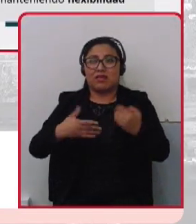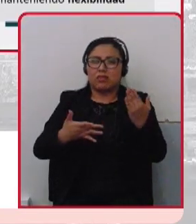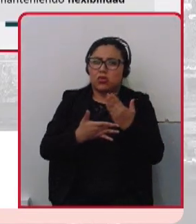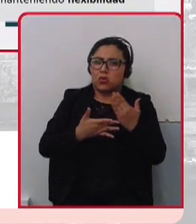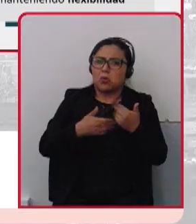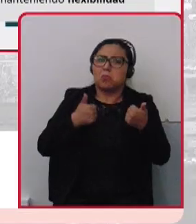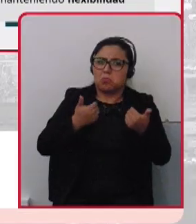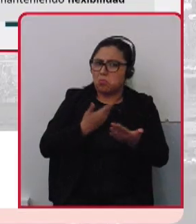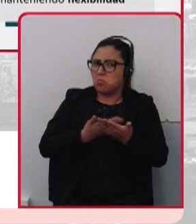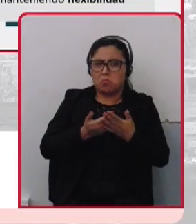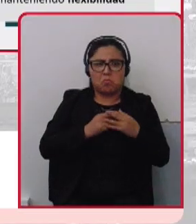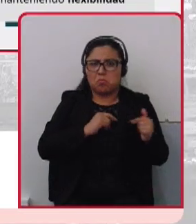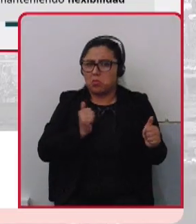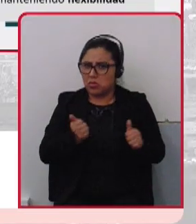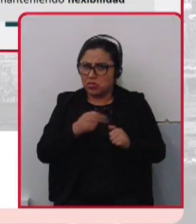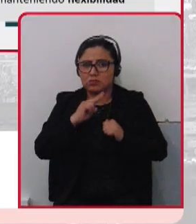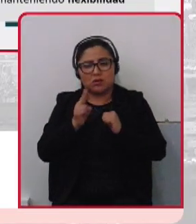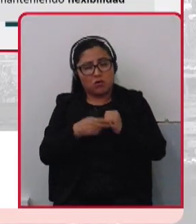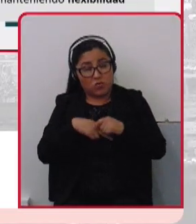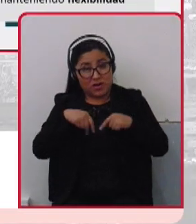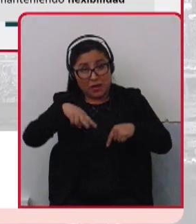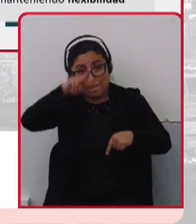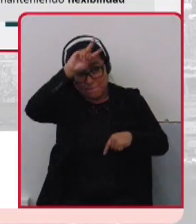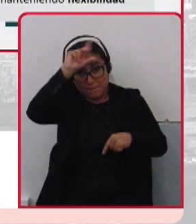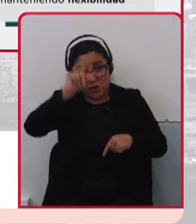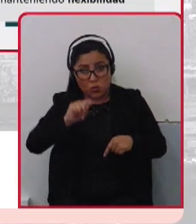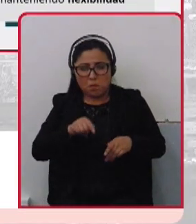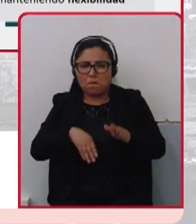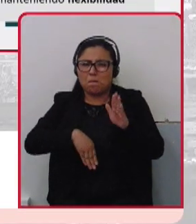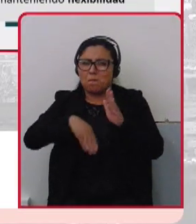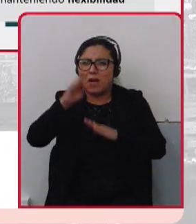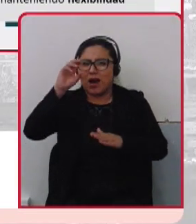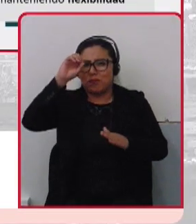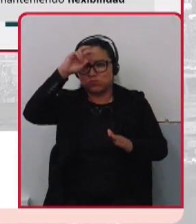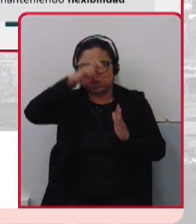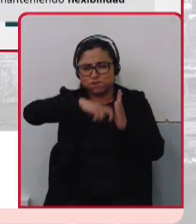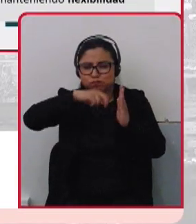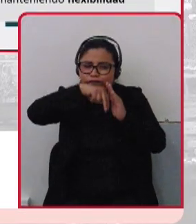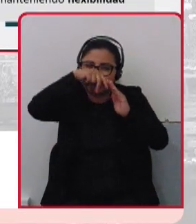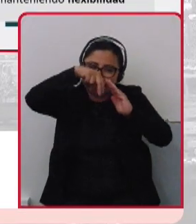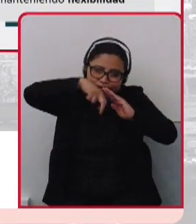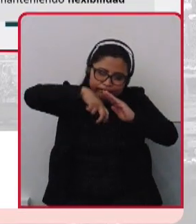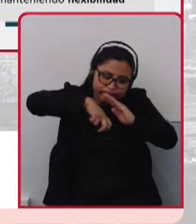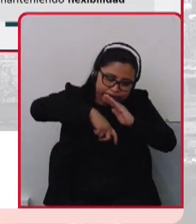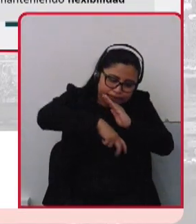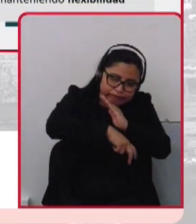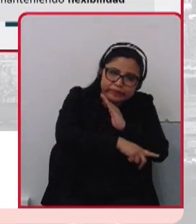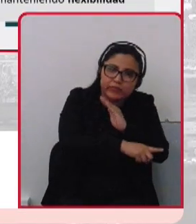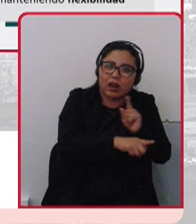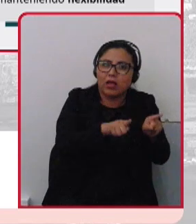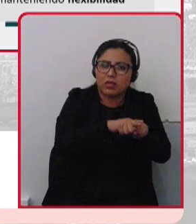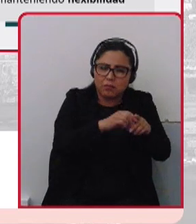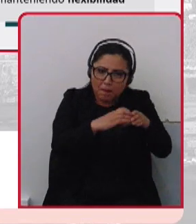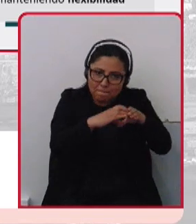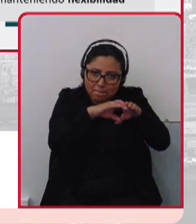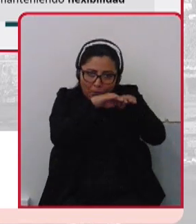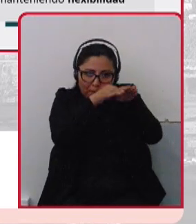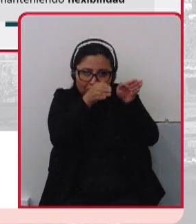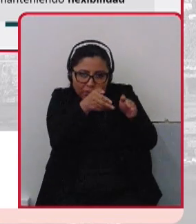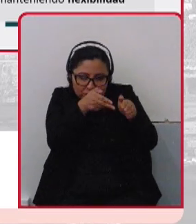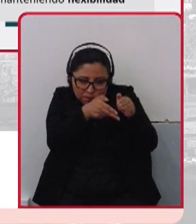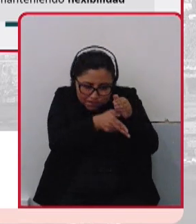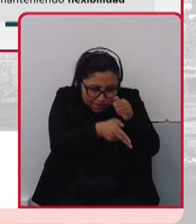segura, ¿no? El Perú lo que más ha desarrollado es la minería subterránea y hasta cierto grado la tunelería, así que no habría